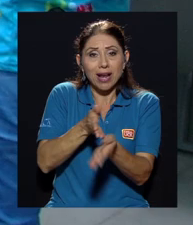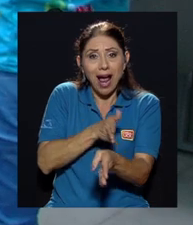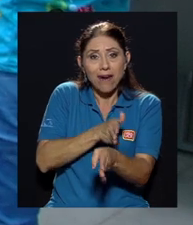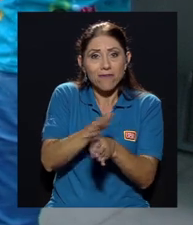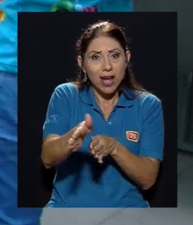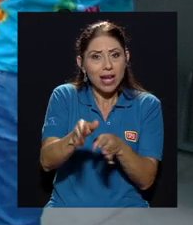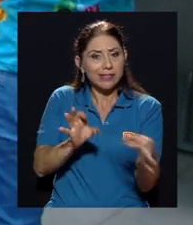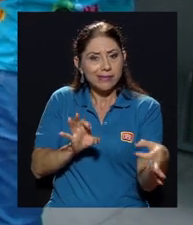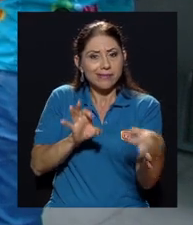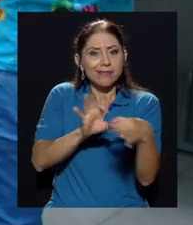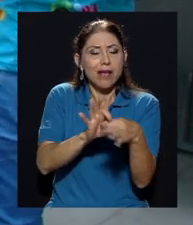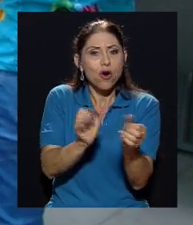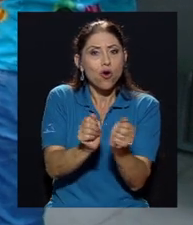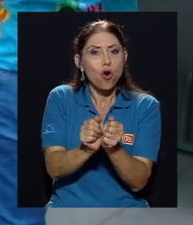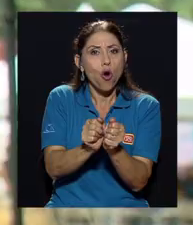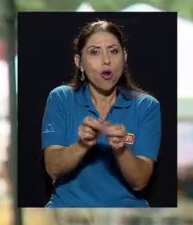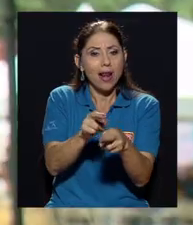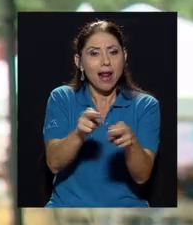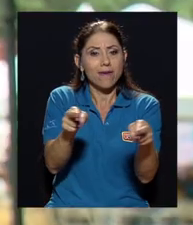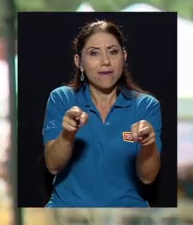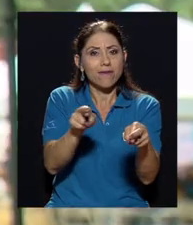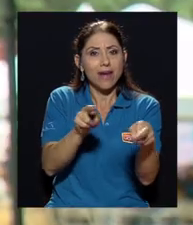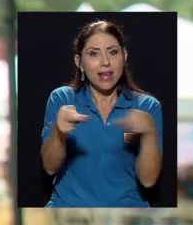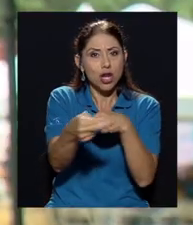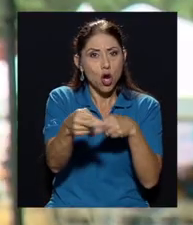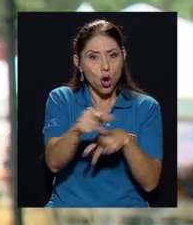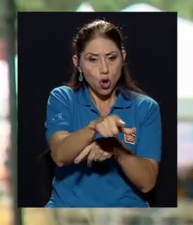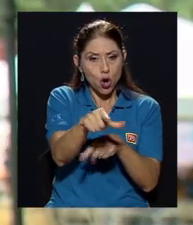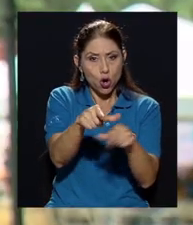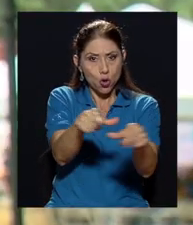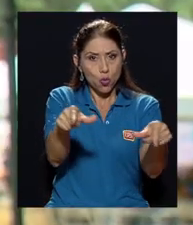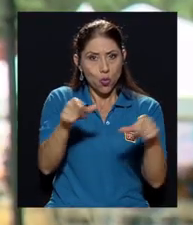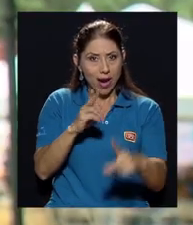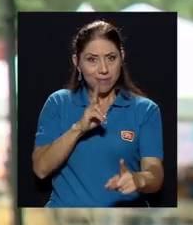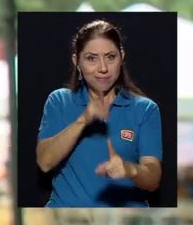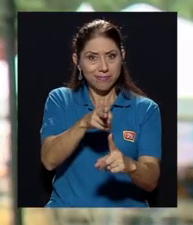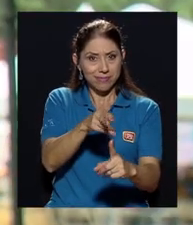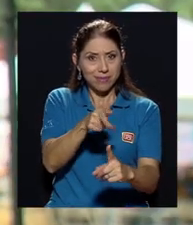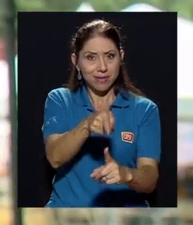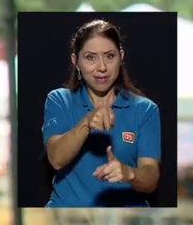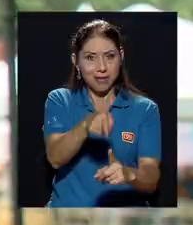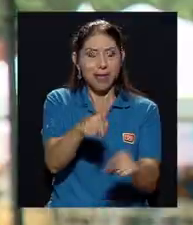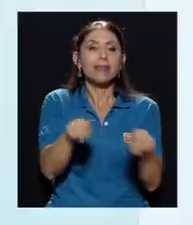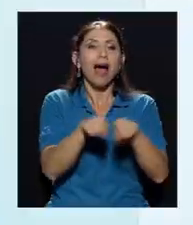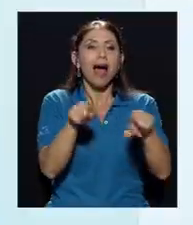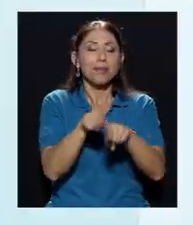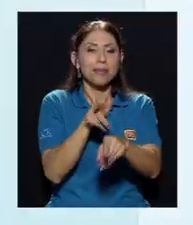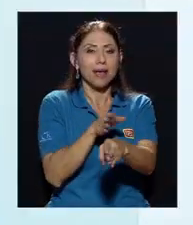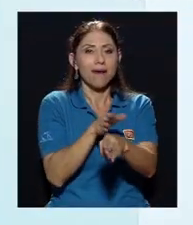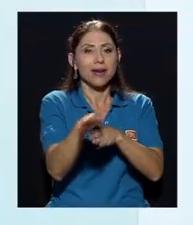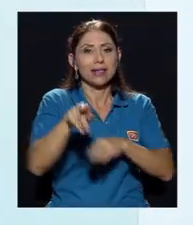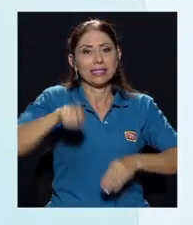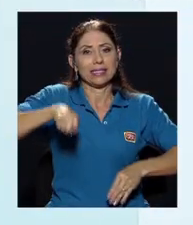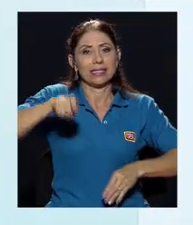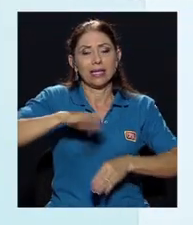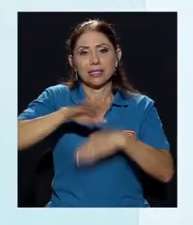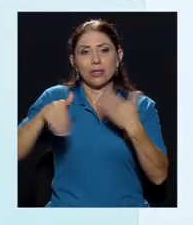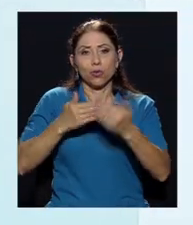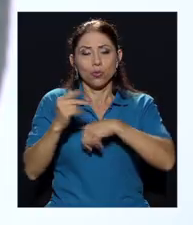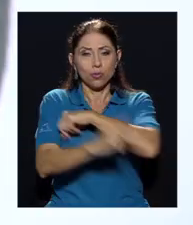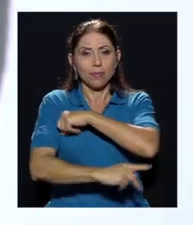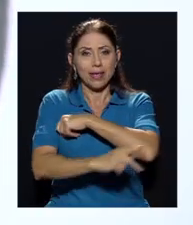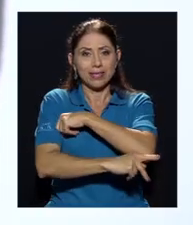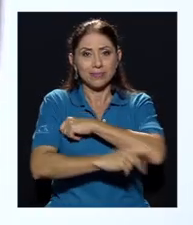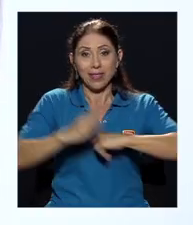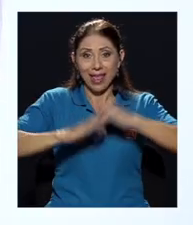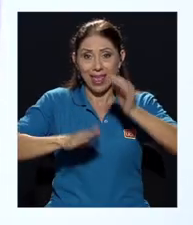región, también van a ser carreras que van a ser necesarias en todo el país. La